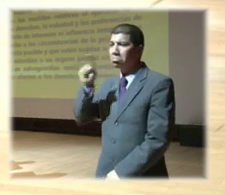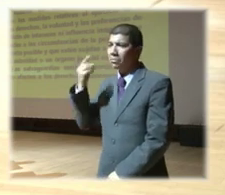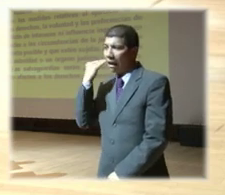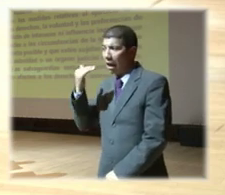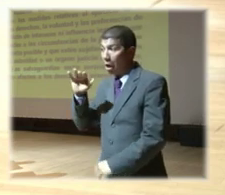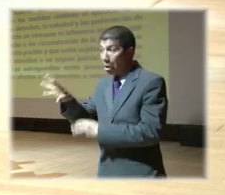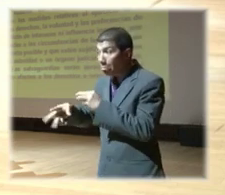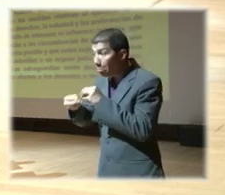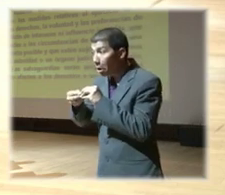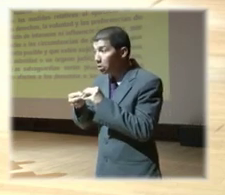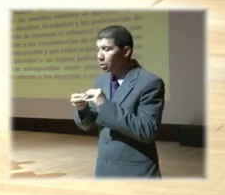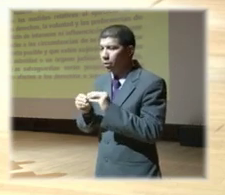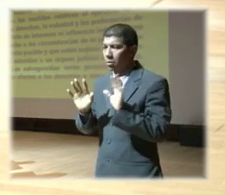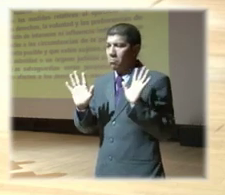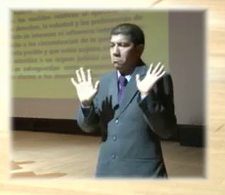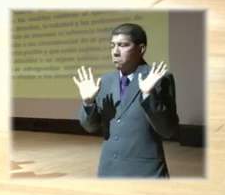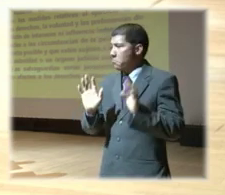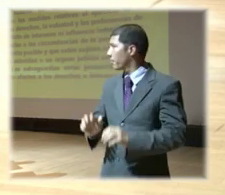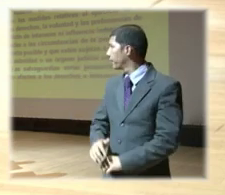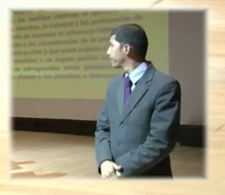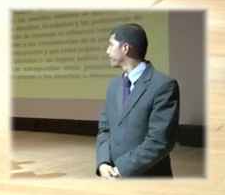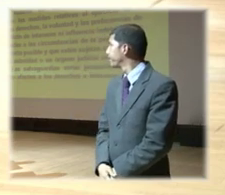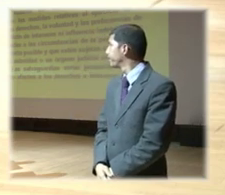¿Me escuchan? Creo que te